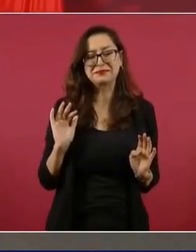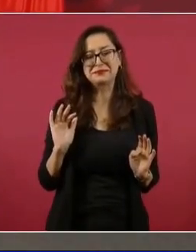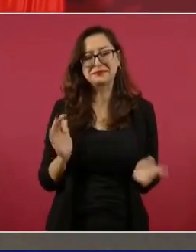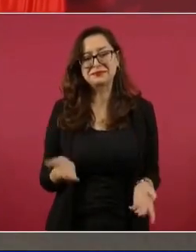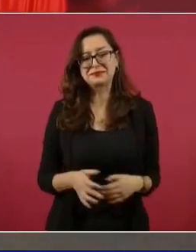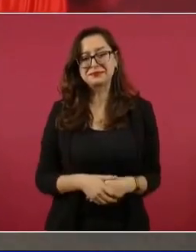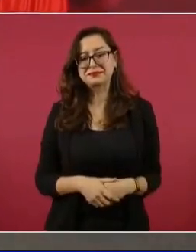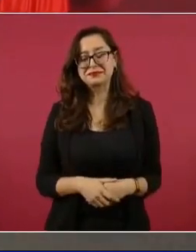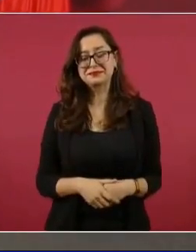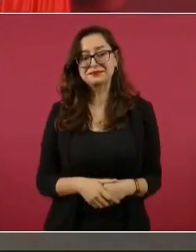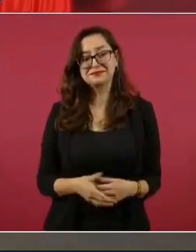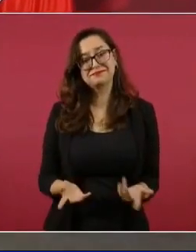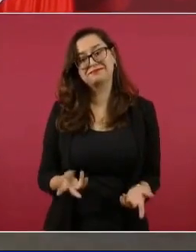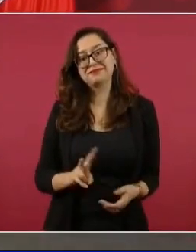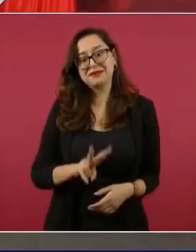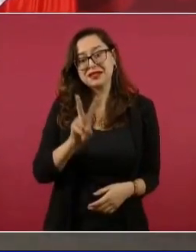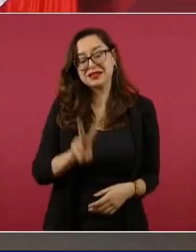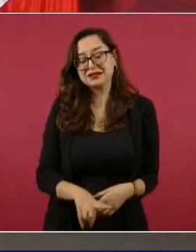no les da, ¿no? O sea,